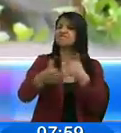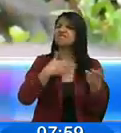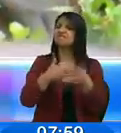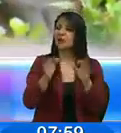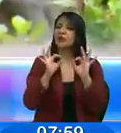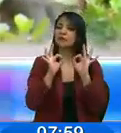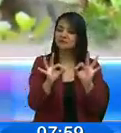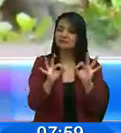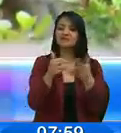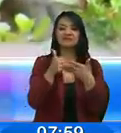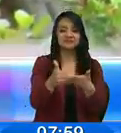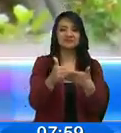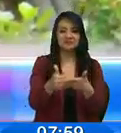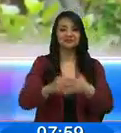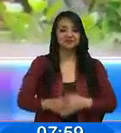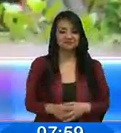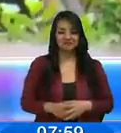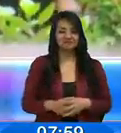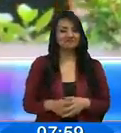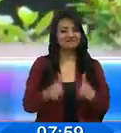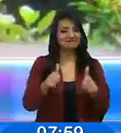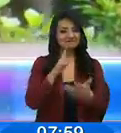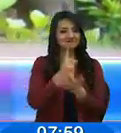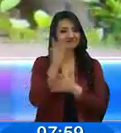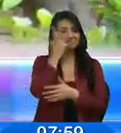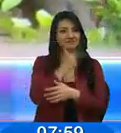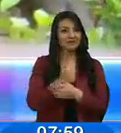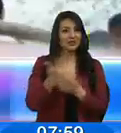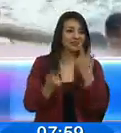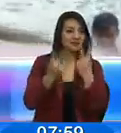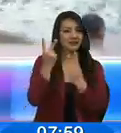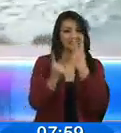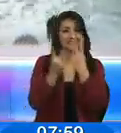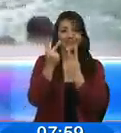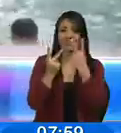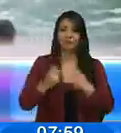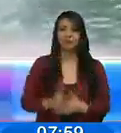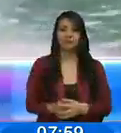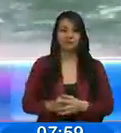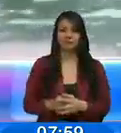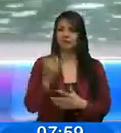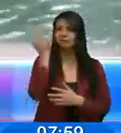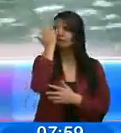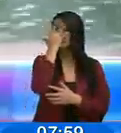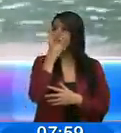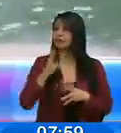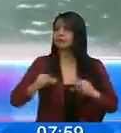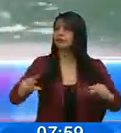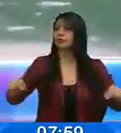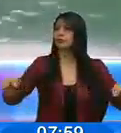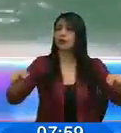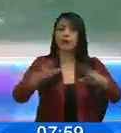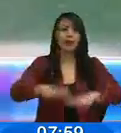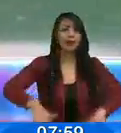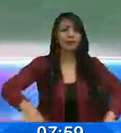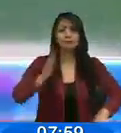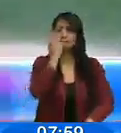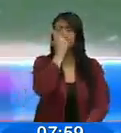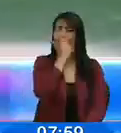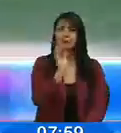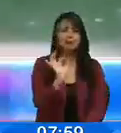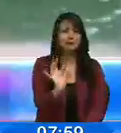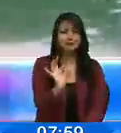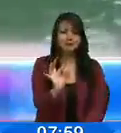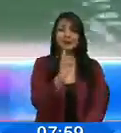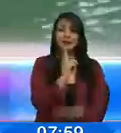vale la pena venir, justificado al 100%. Nosotros tenemos unas bellezas naturales, pero impresionantes, señor. Sabe